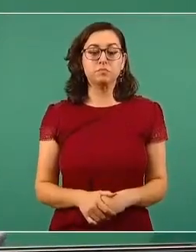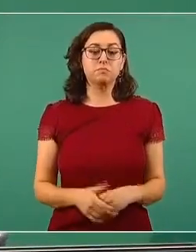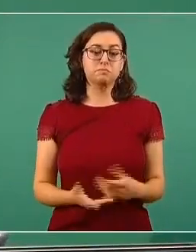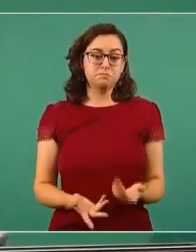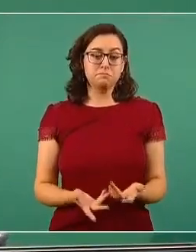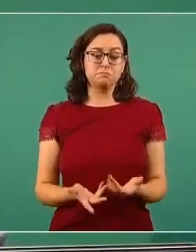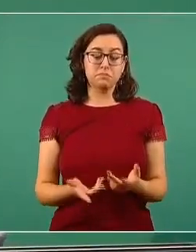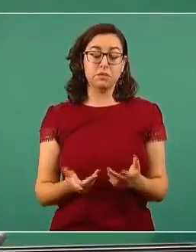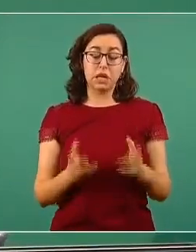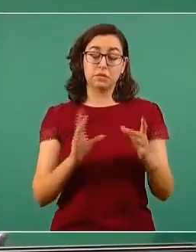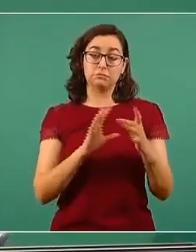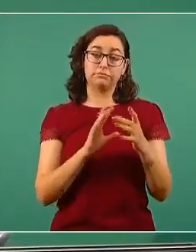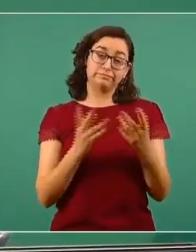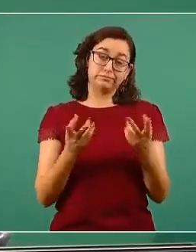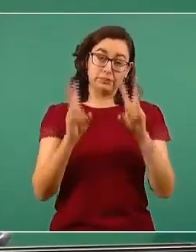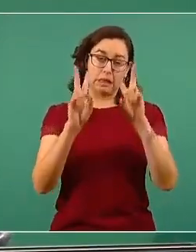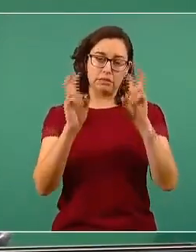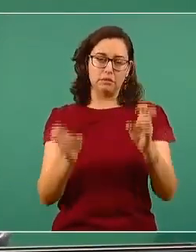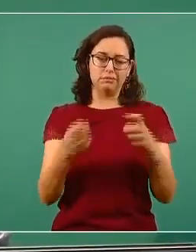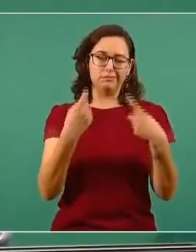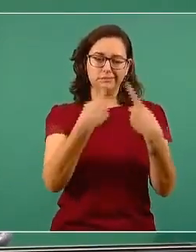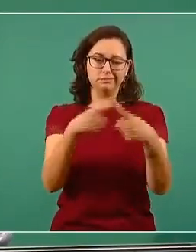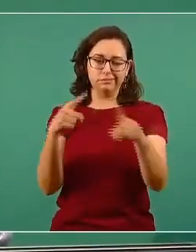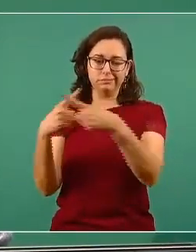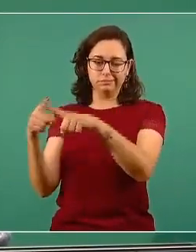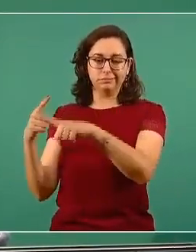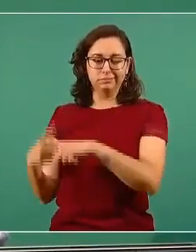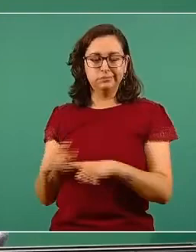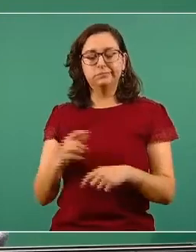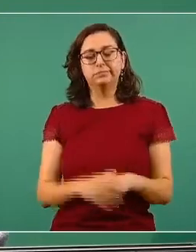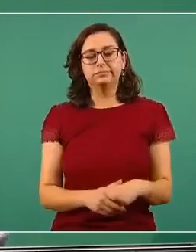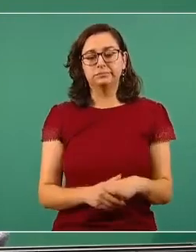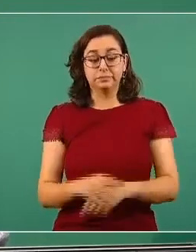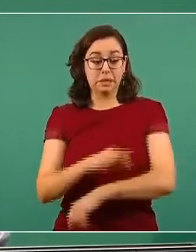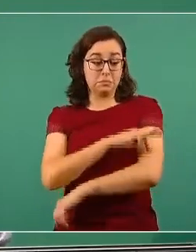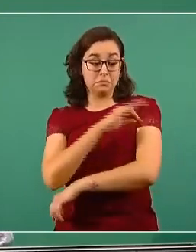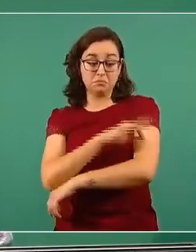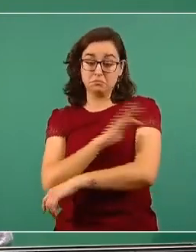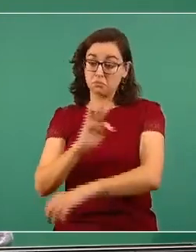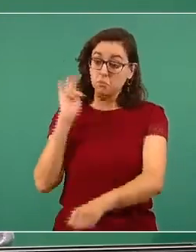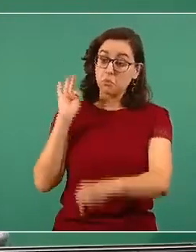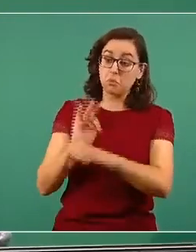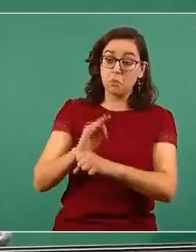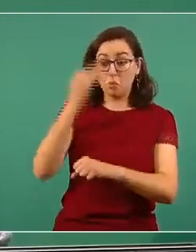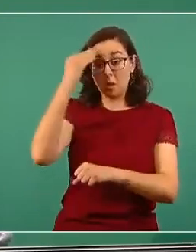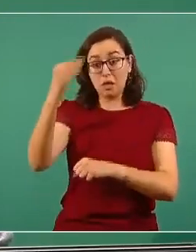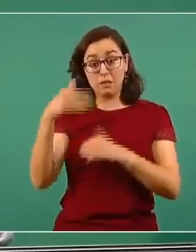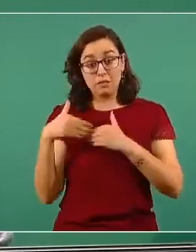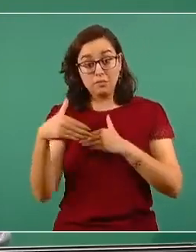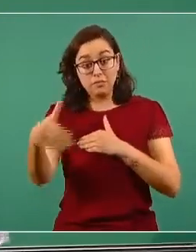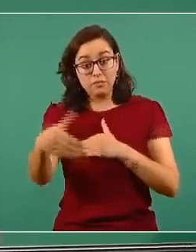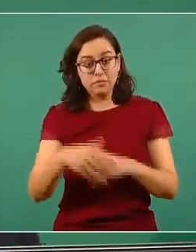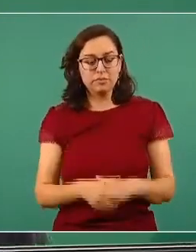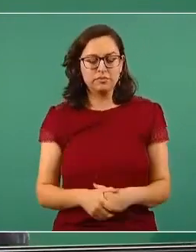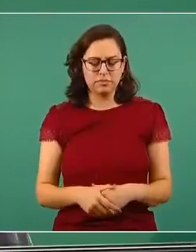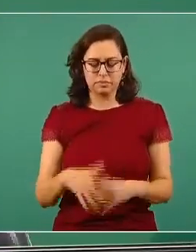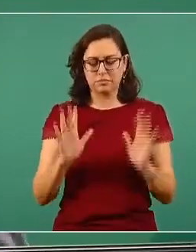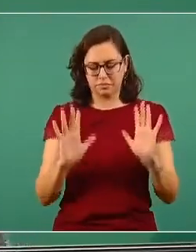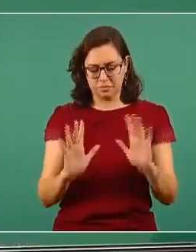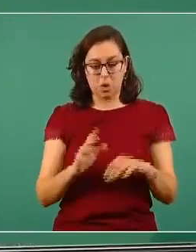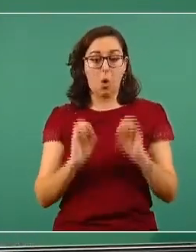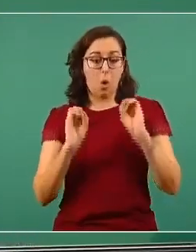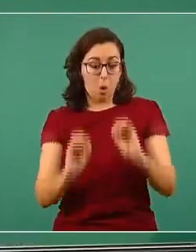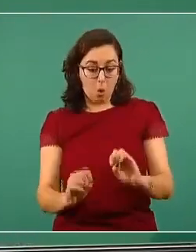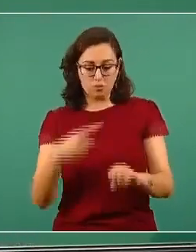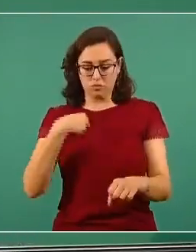varios elementos que destacar. El primero es sobre la duración de la inmunidad. Ya me dio COVID, ¿cuánto tiempo voy a